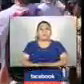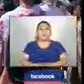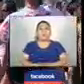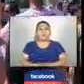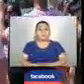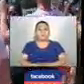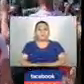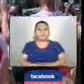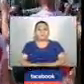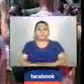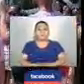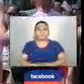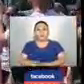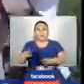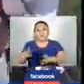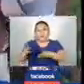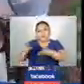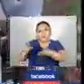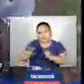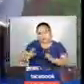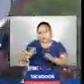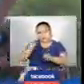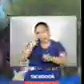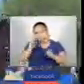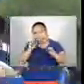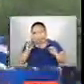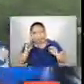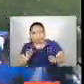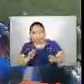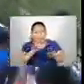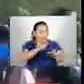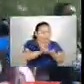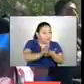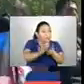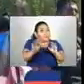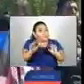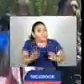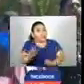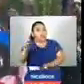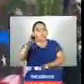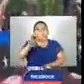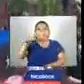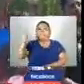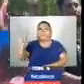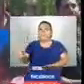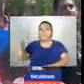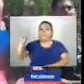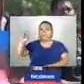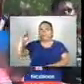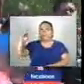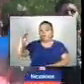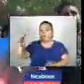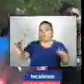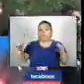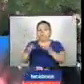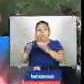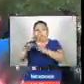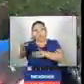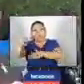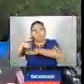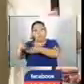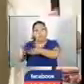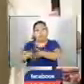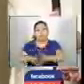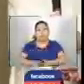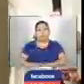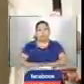¡Intervención! Pero la petición de una parte del exilio es inviable, según el senador republicano Marco Rubio. Y lo mismo opina el senador demócrata Robert